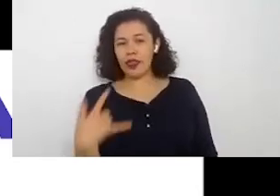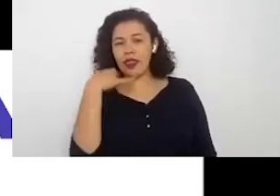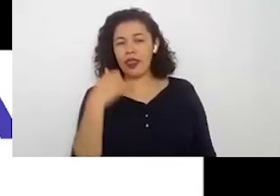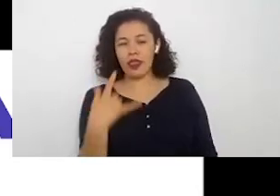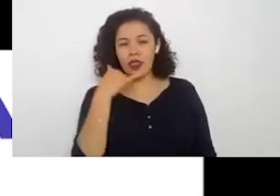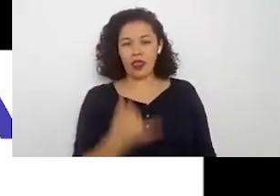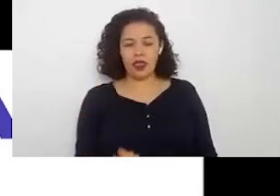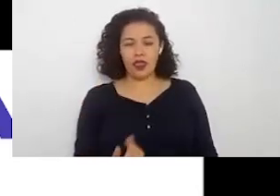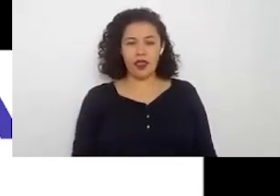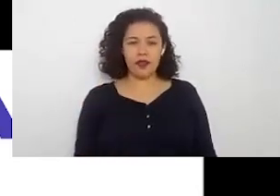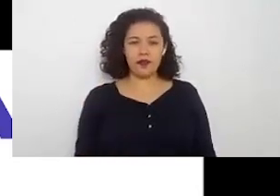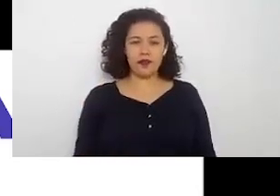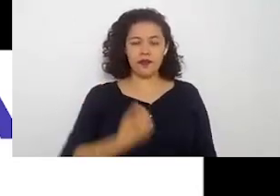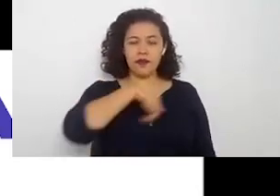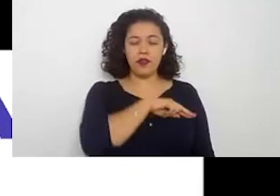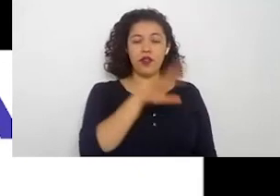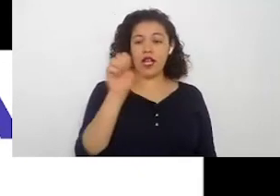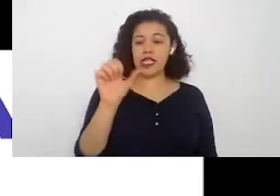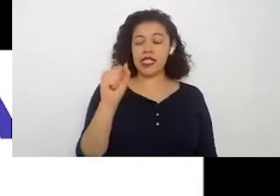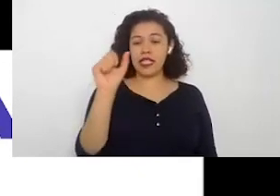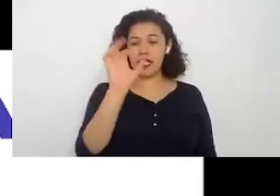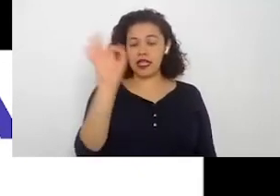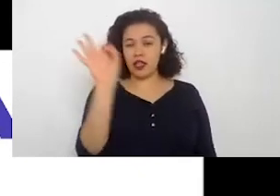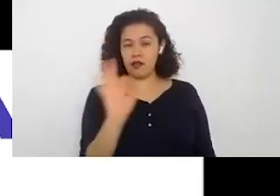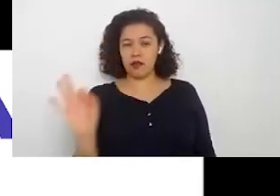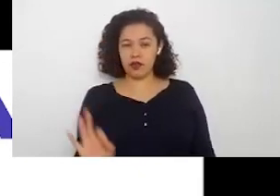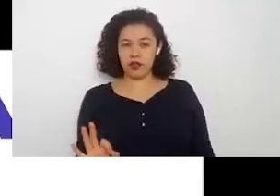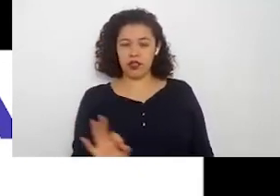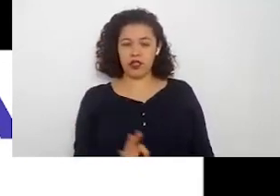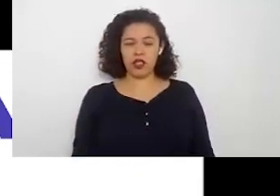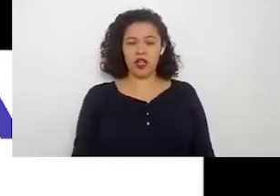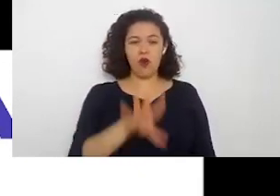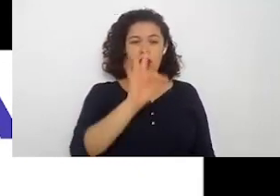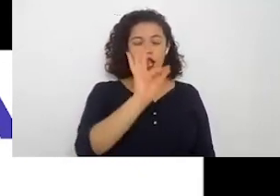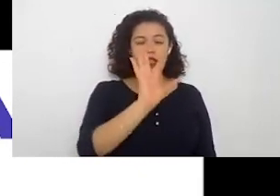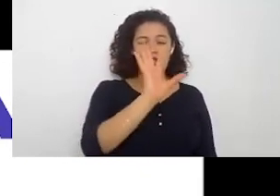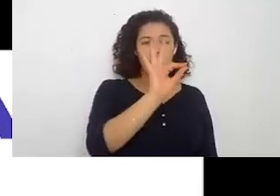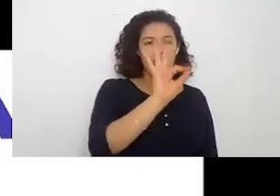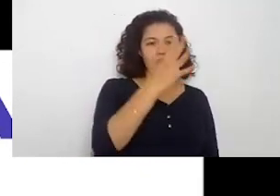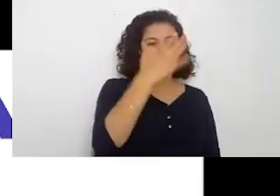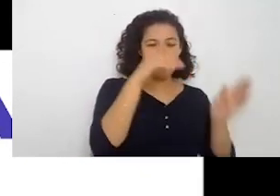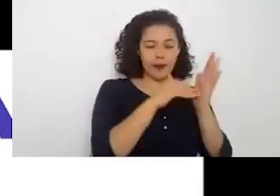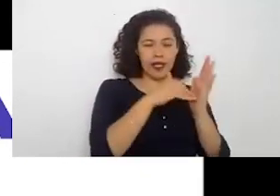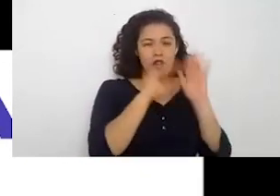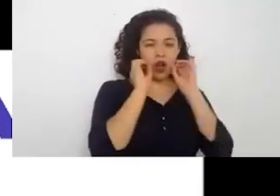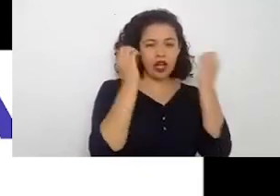únicamente el 60% de esas 40,000 organizaciones y aparte trabajar dentro de esos objetivos